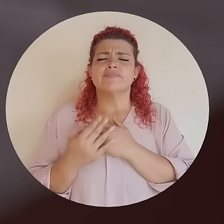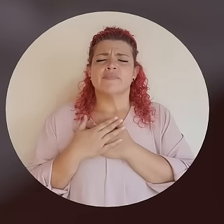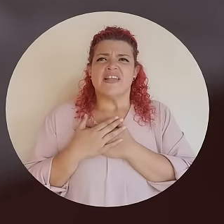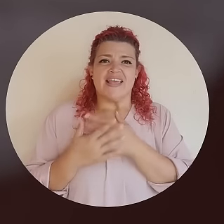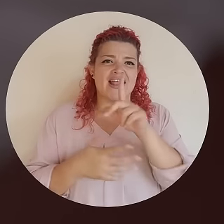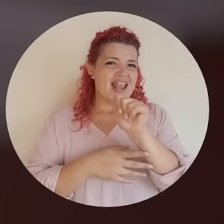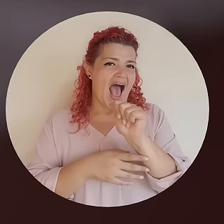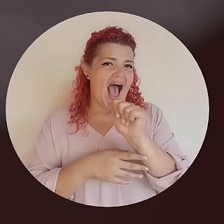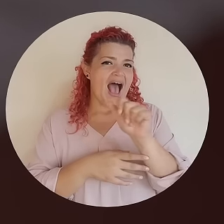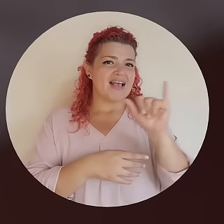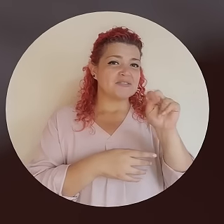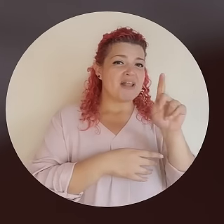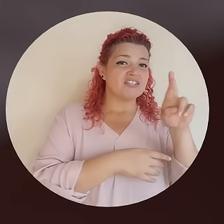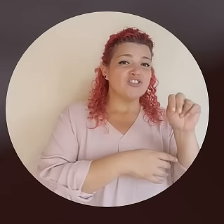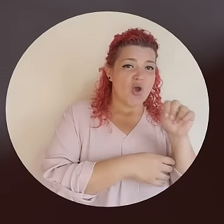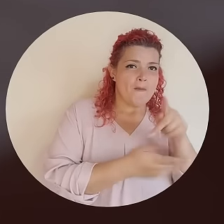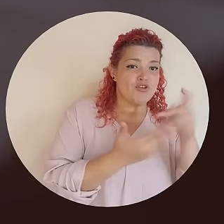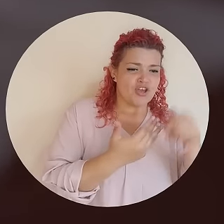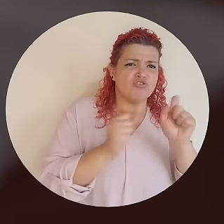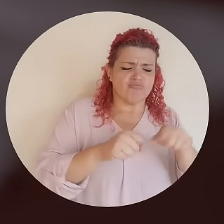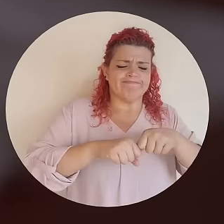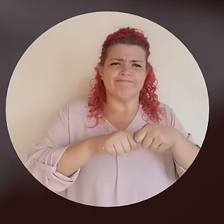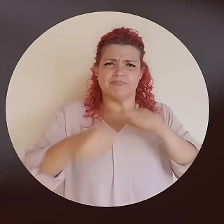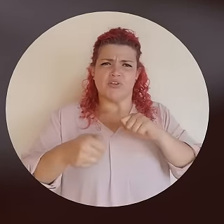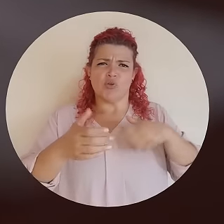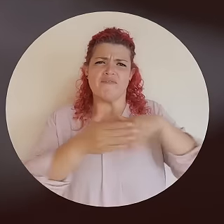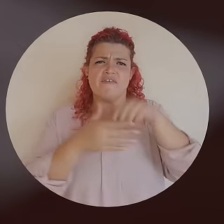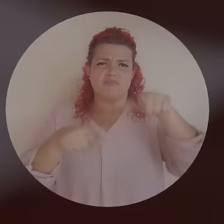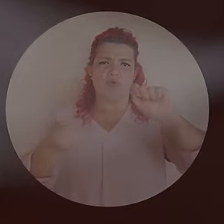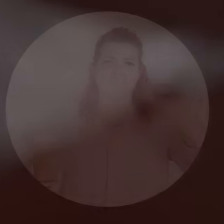La Inspiración, rompiendo barreras y transformemos realidades.